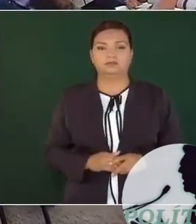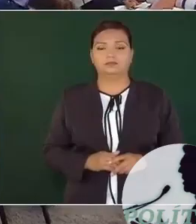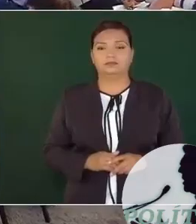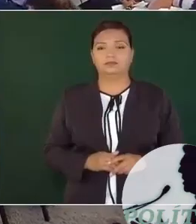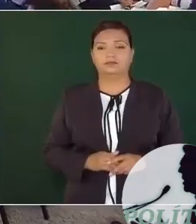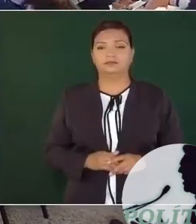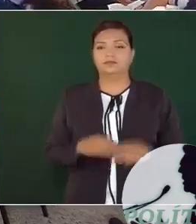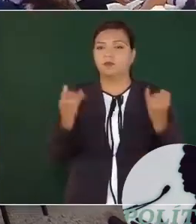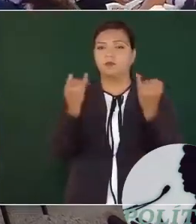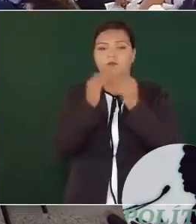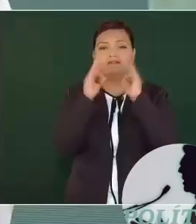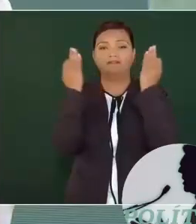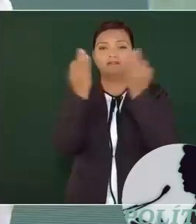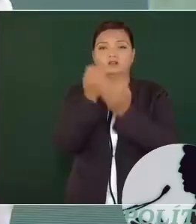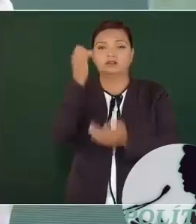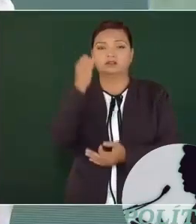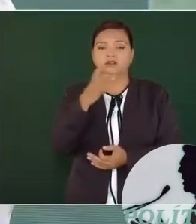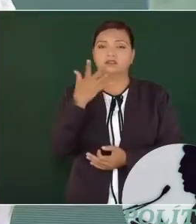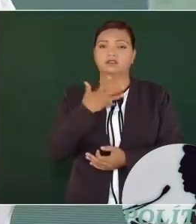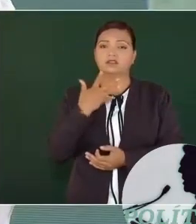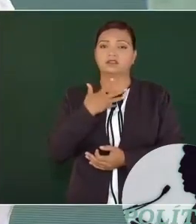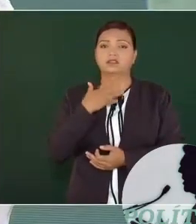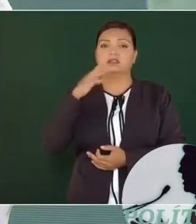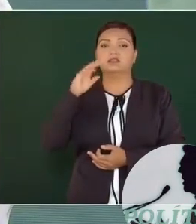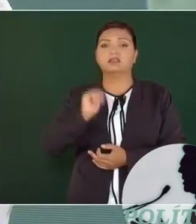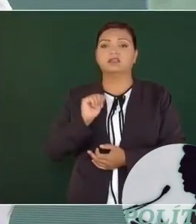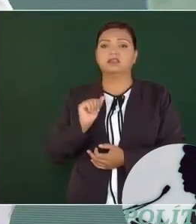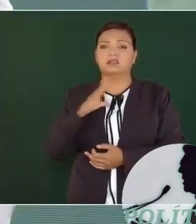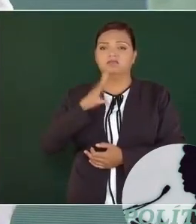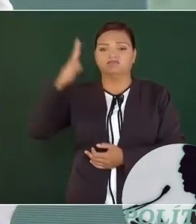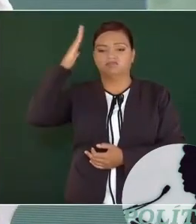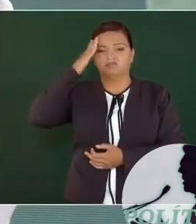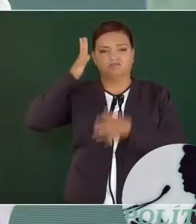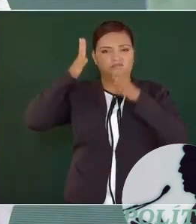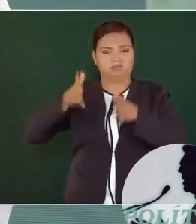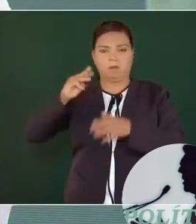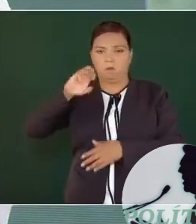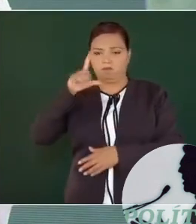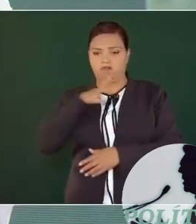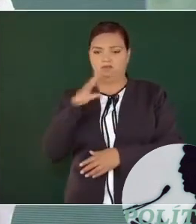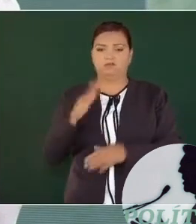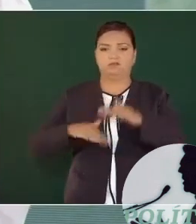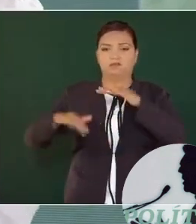y de esa manera se obtiene autoridad moral, que es fundamental